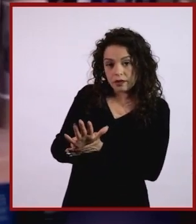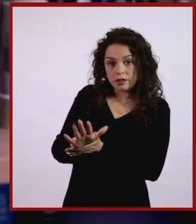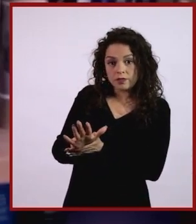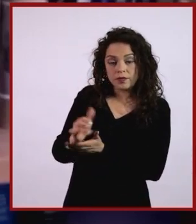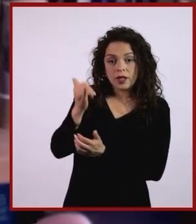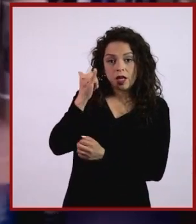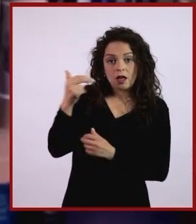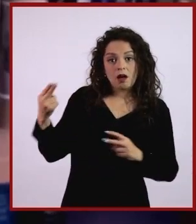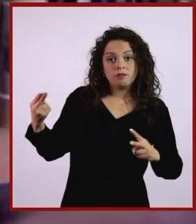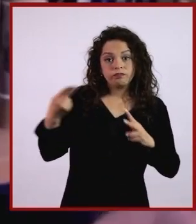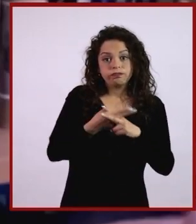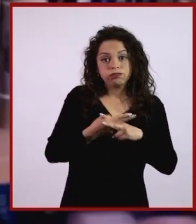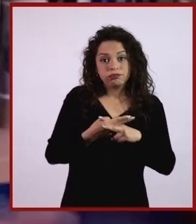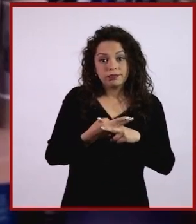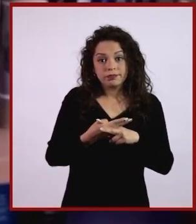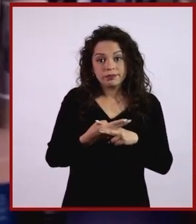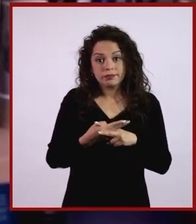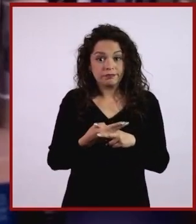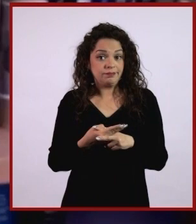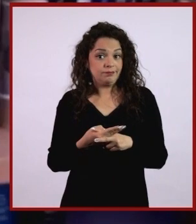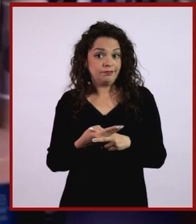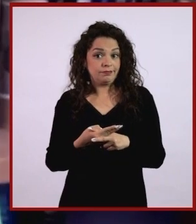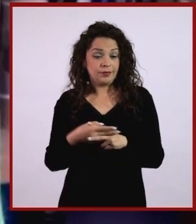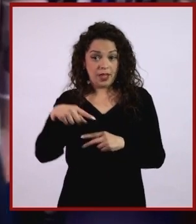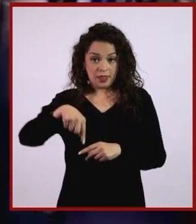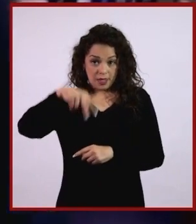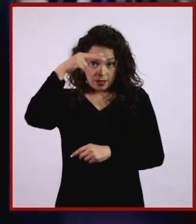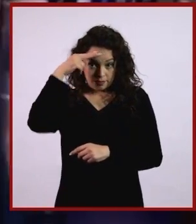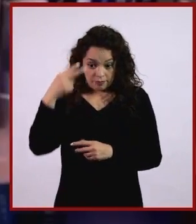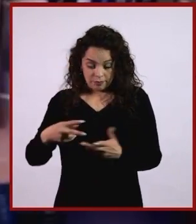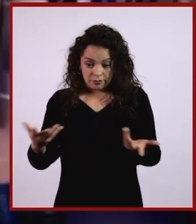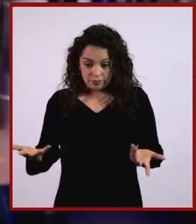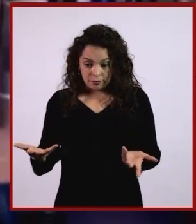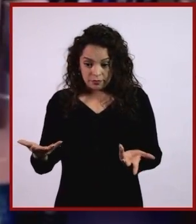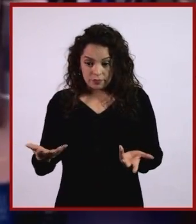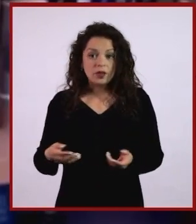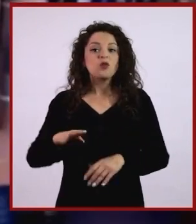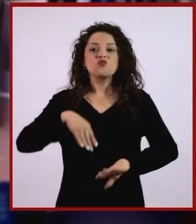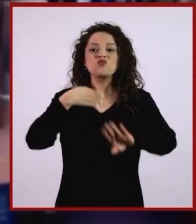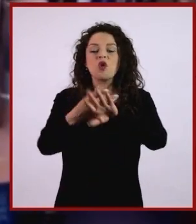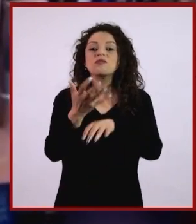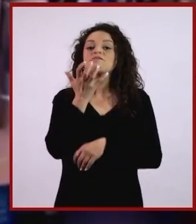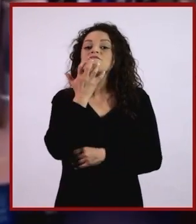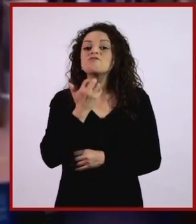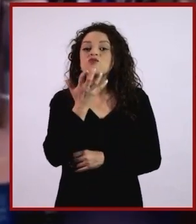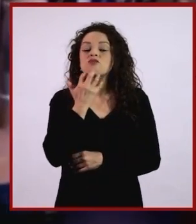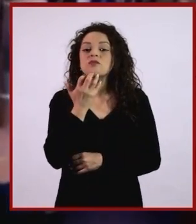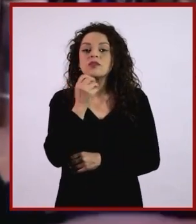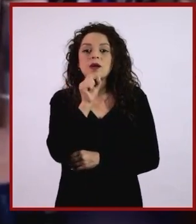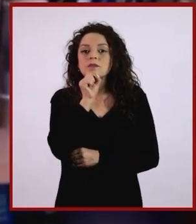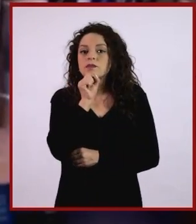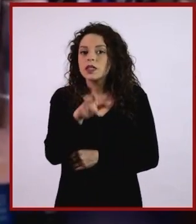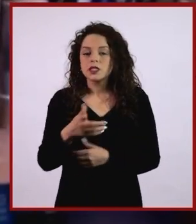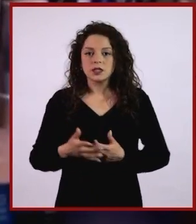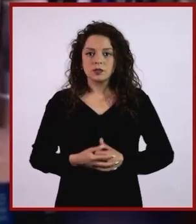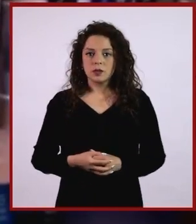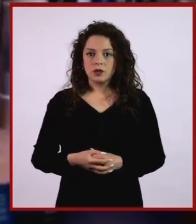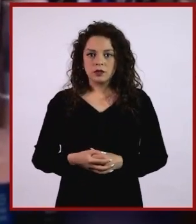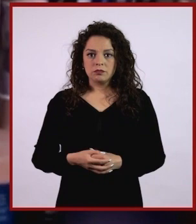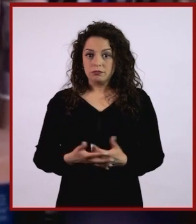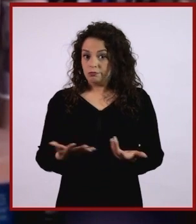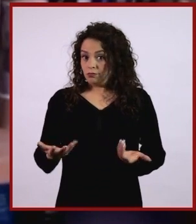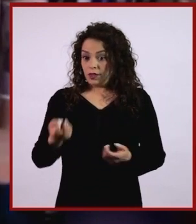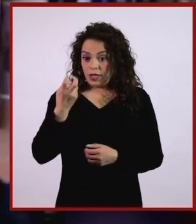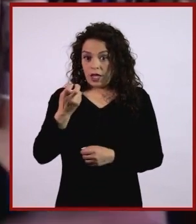asesinados en nuestro país, porque en teoría no son parte del mestizaje. Se ha excluido tradicionalmente o ha habido prejuicios contra los judíos. Entonces, curiosamente,